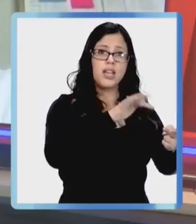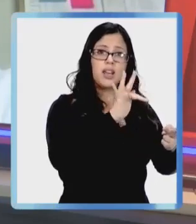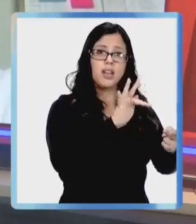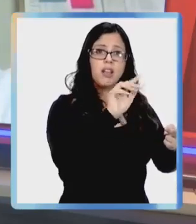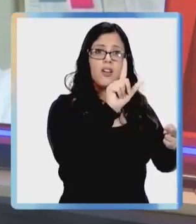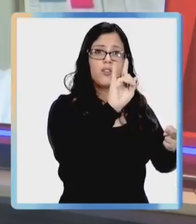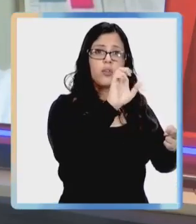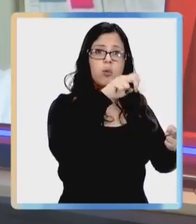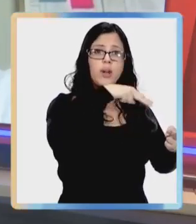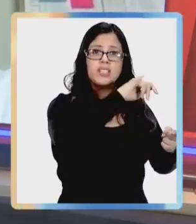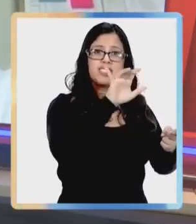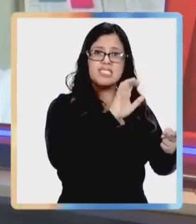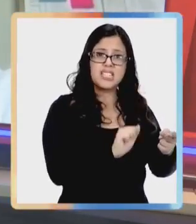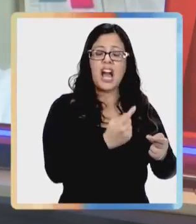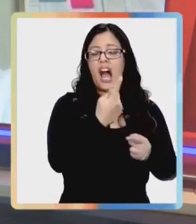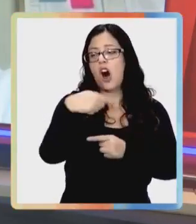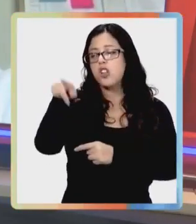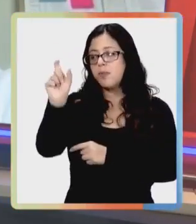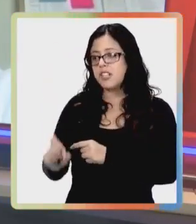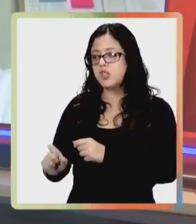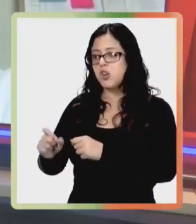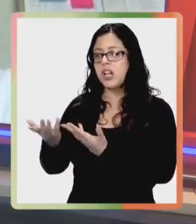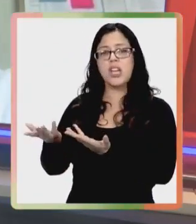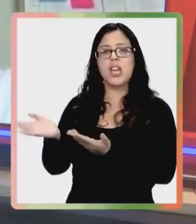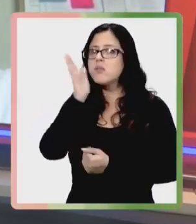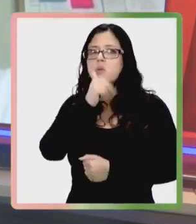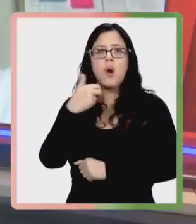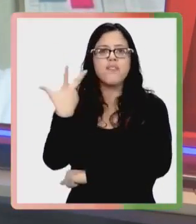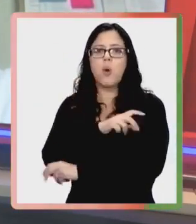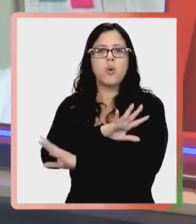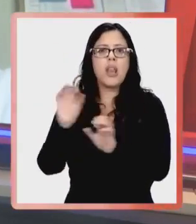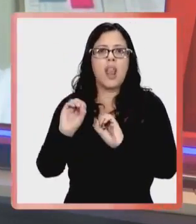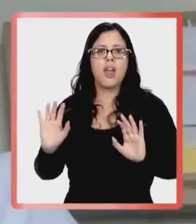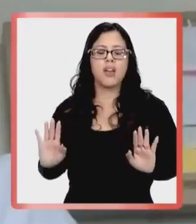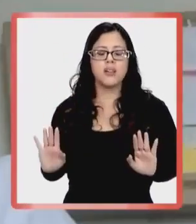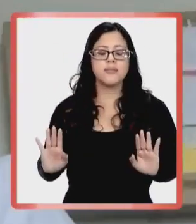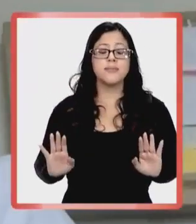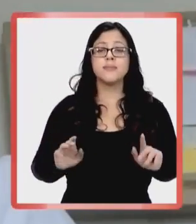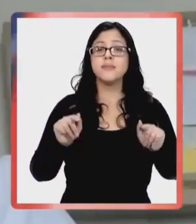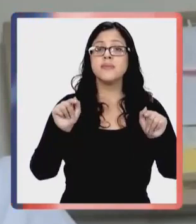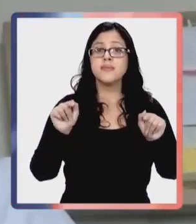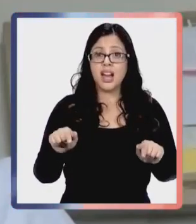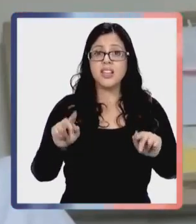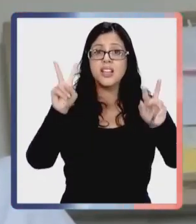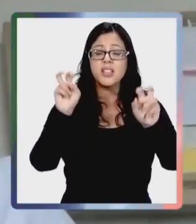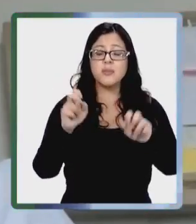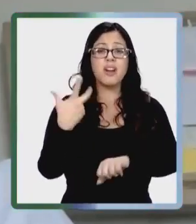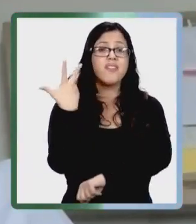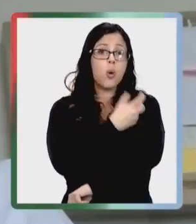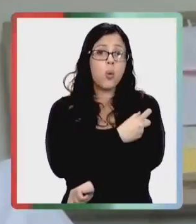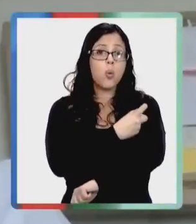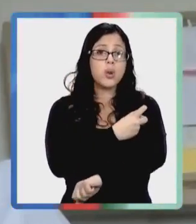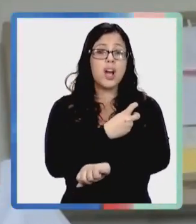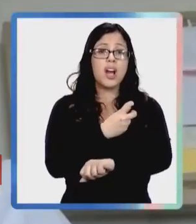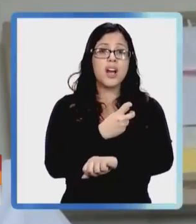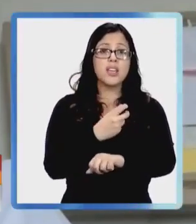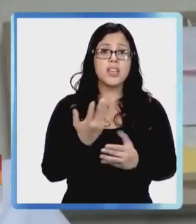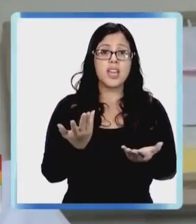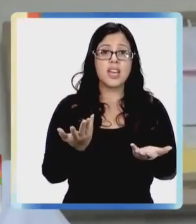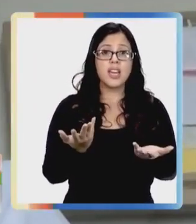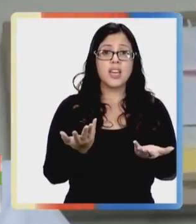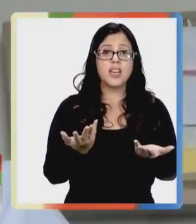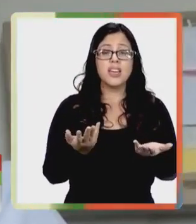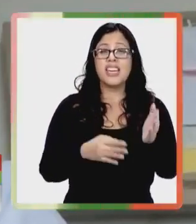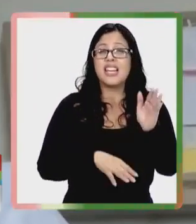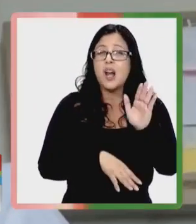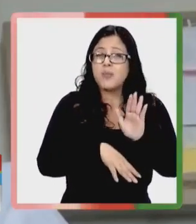una persona que se enfrenta a todos estos patógenos y no tiene protección alguna? Principalmente las vacunas nos evitan, la mayoría